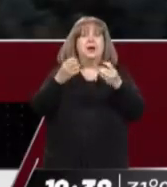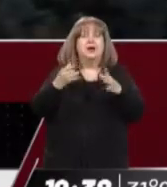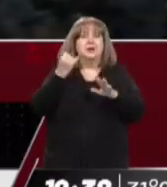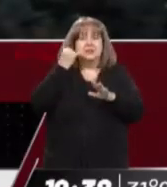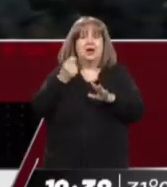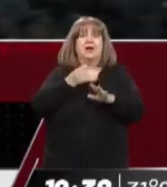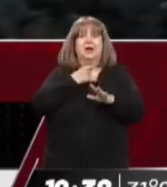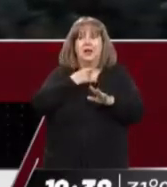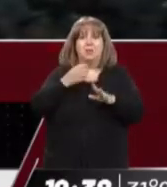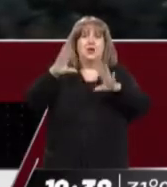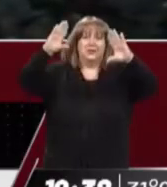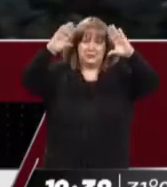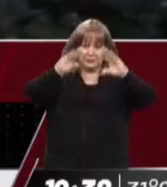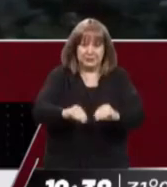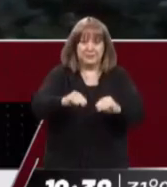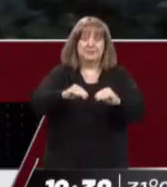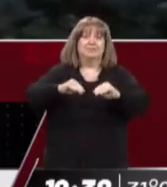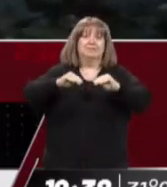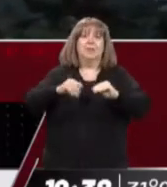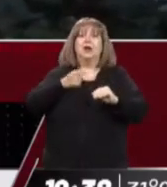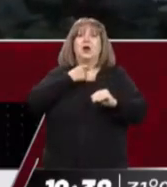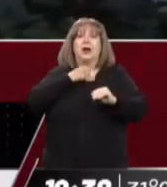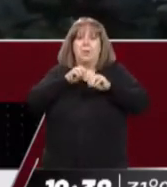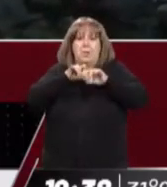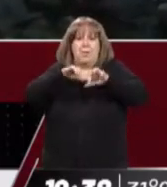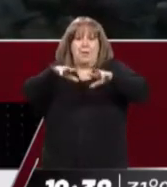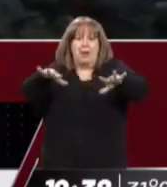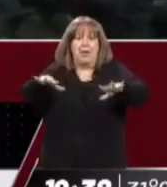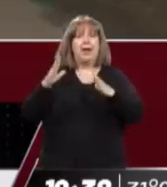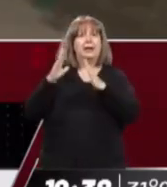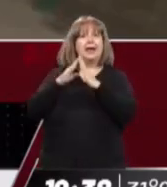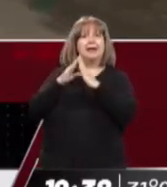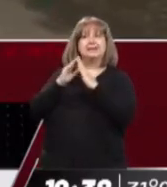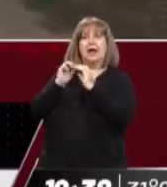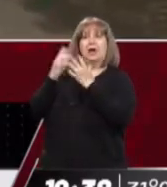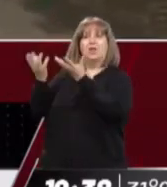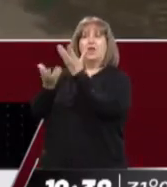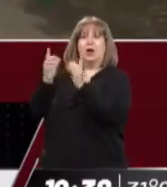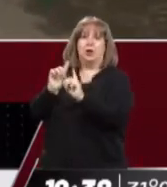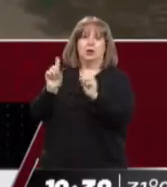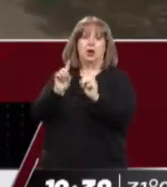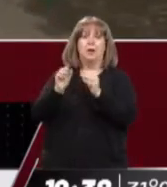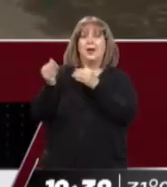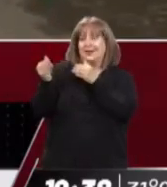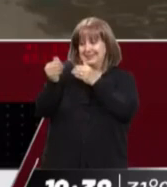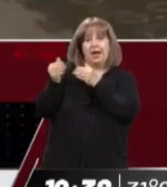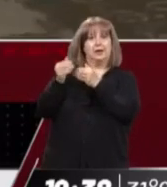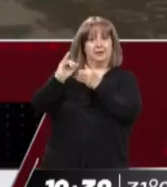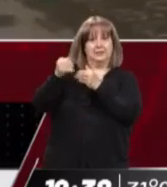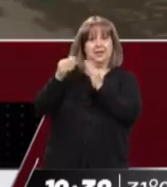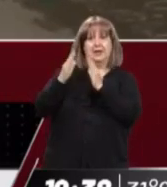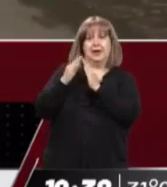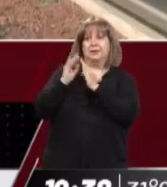de evitar cualquier tipo de propagación no hay casas afectadas como están muy cerca de las